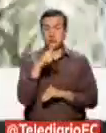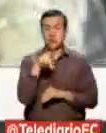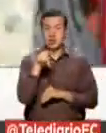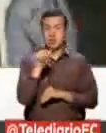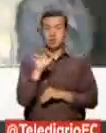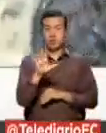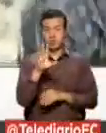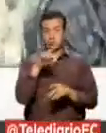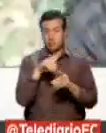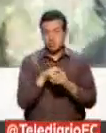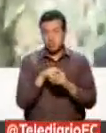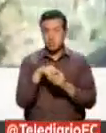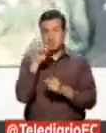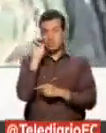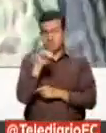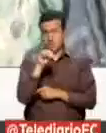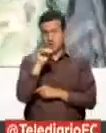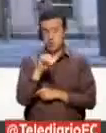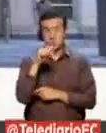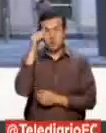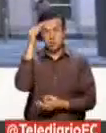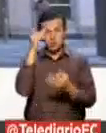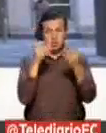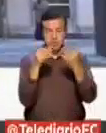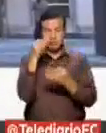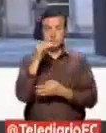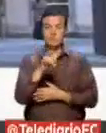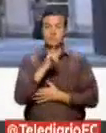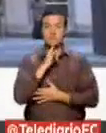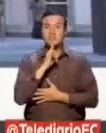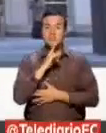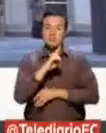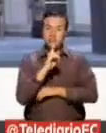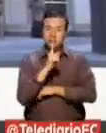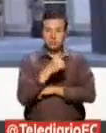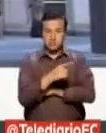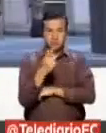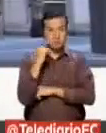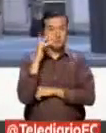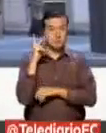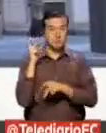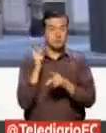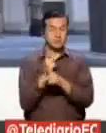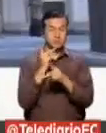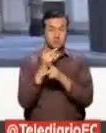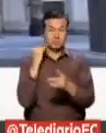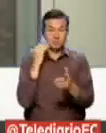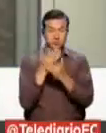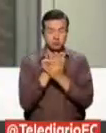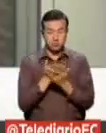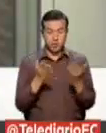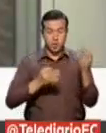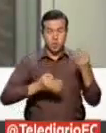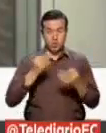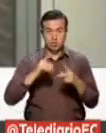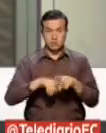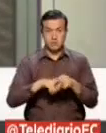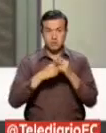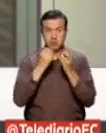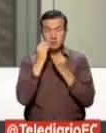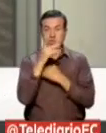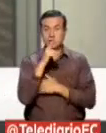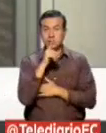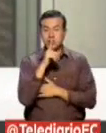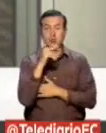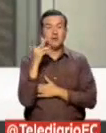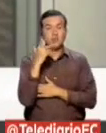Guzmán enfrenta este martes a un jurado estadounidense en el juicio criminal más importante de las últimas décadas. El juicio se inicia con las declaraciones